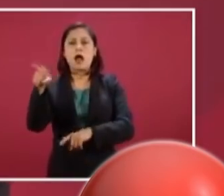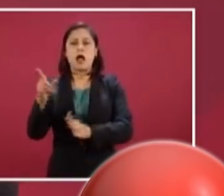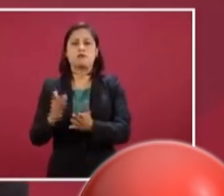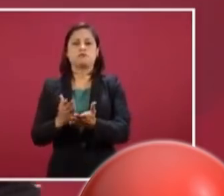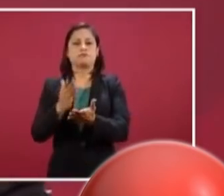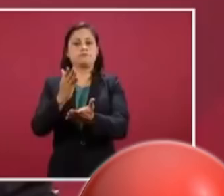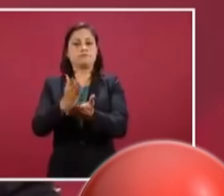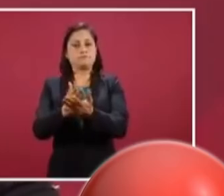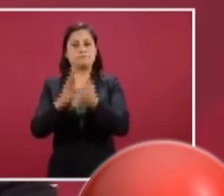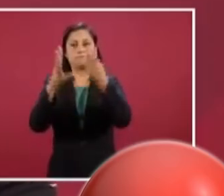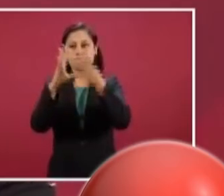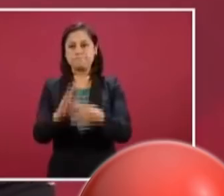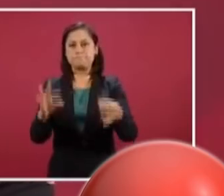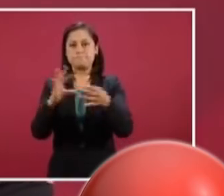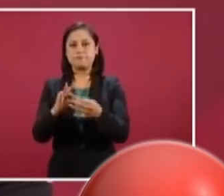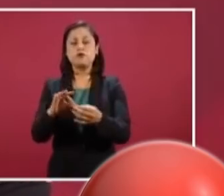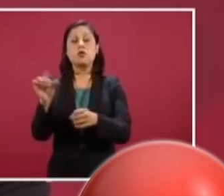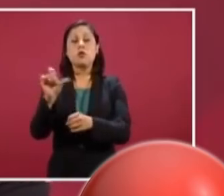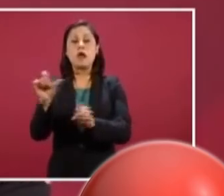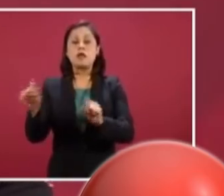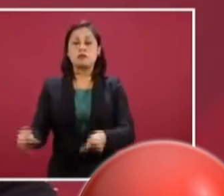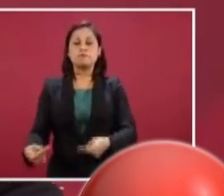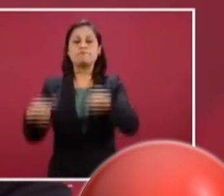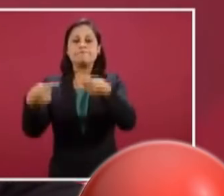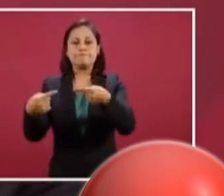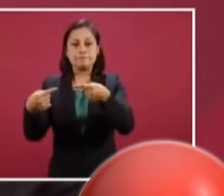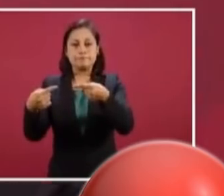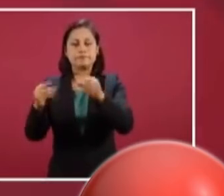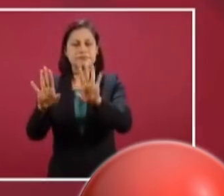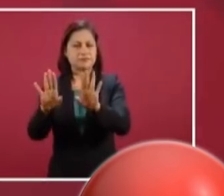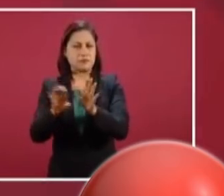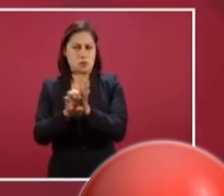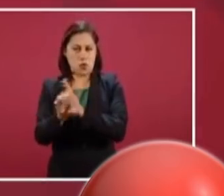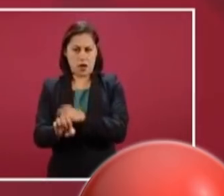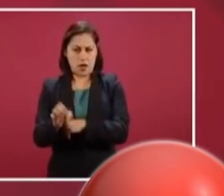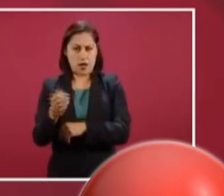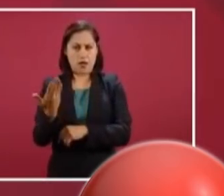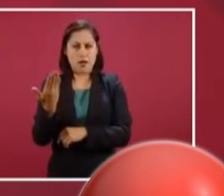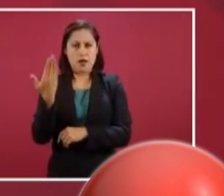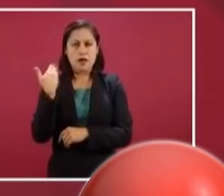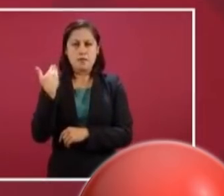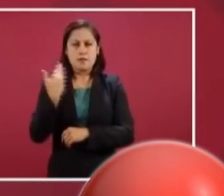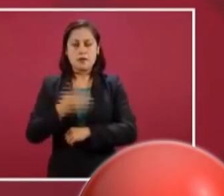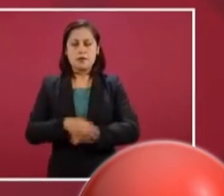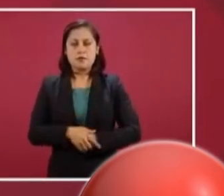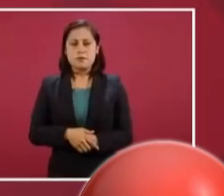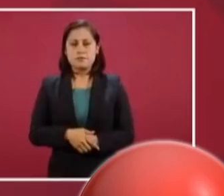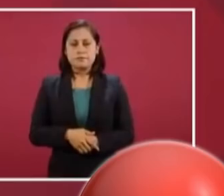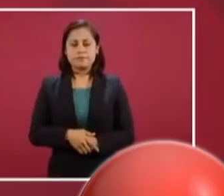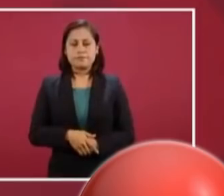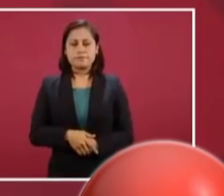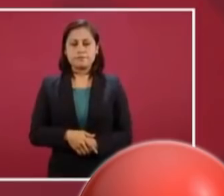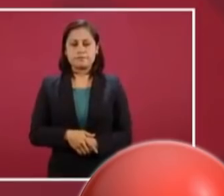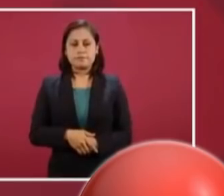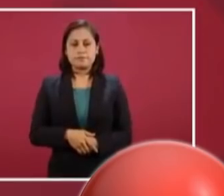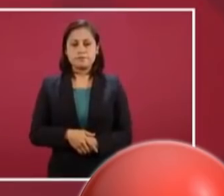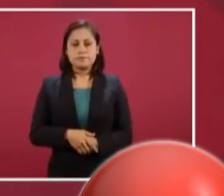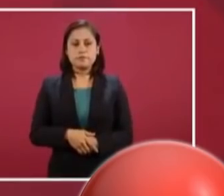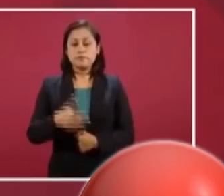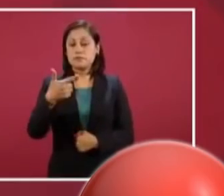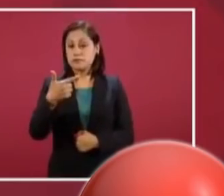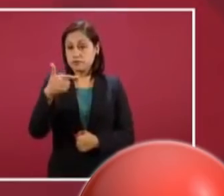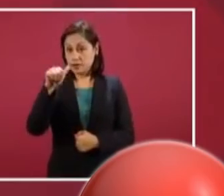cuando hay controversias, como fue en el caso del